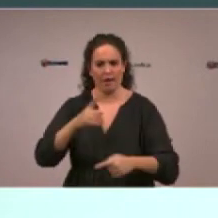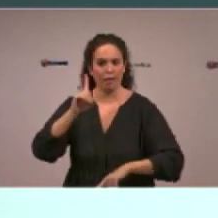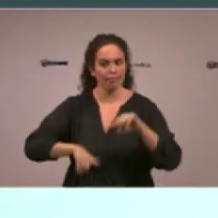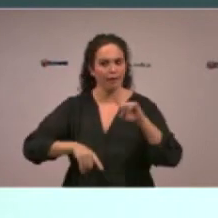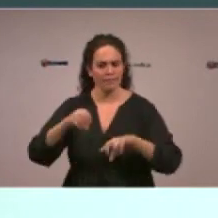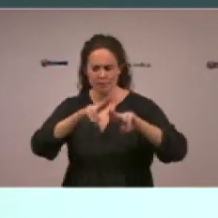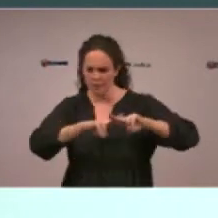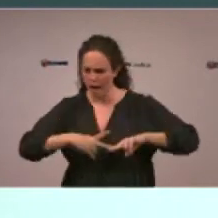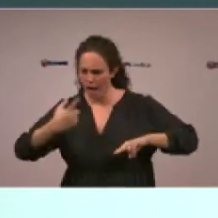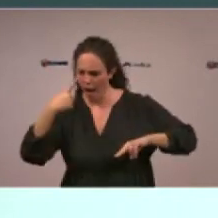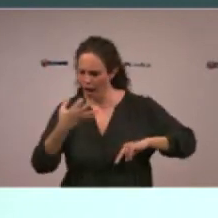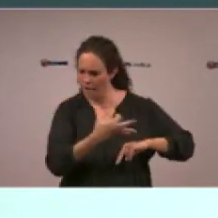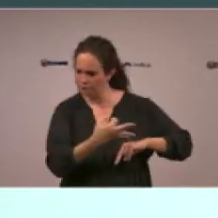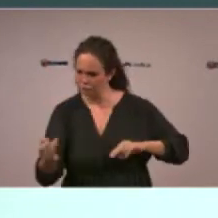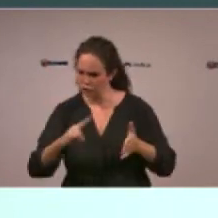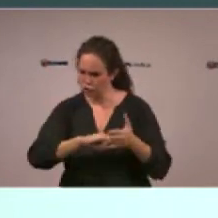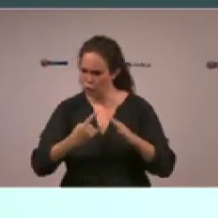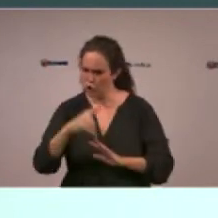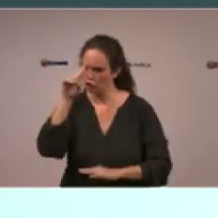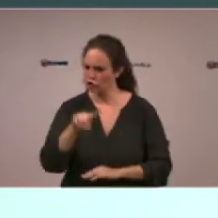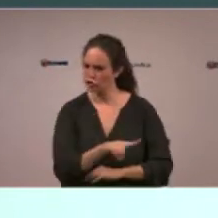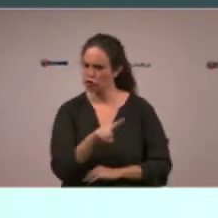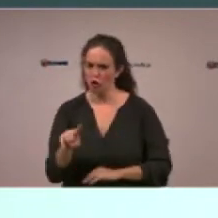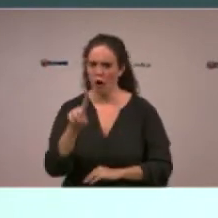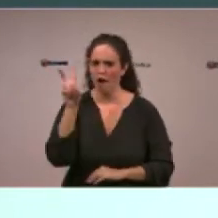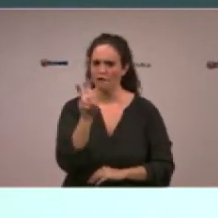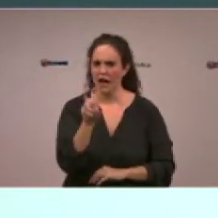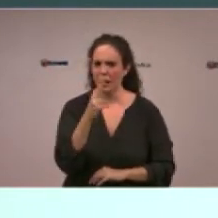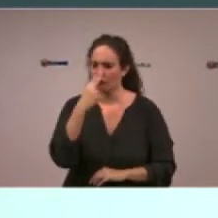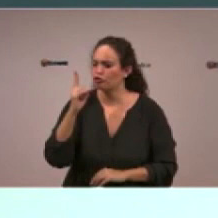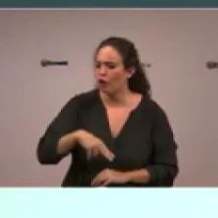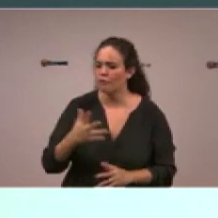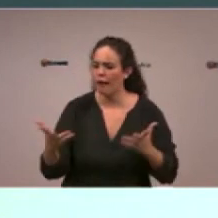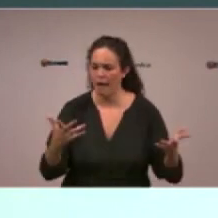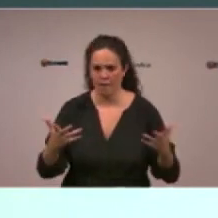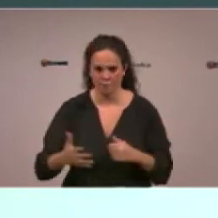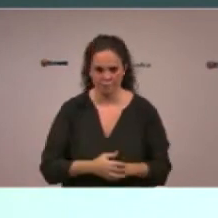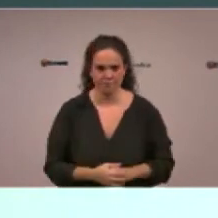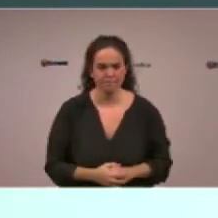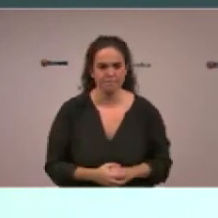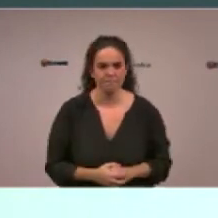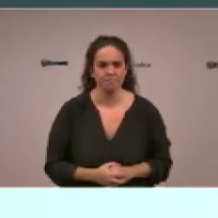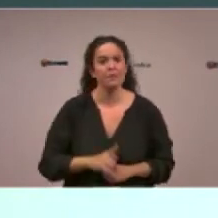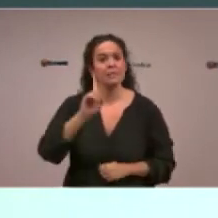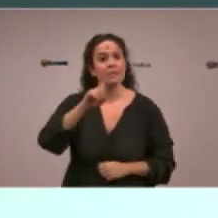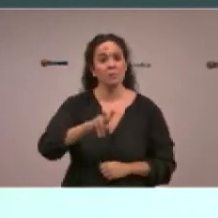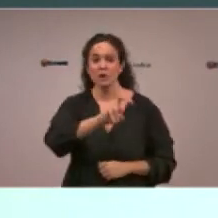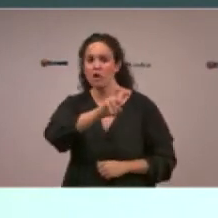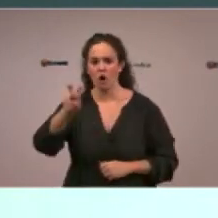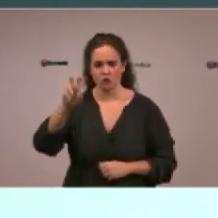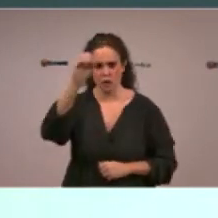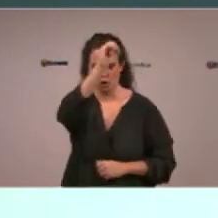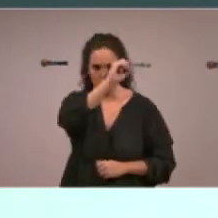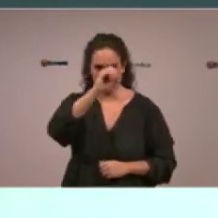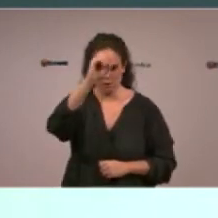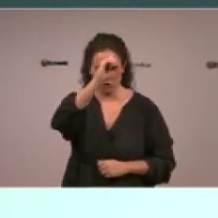comprobar la eficacia de esas medidas que se van adoptando. Y planteamos también otra reflexión, que en nuestra